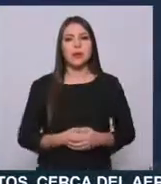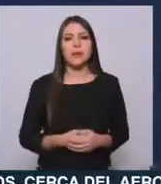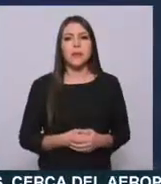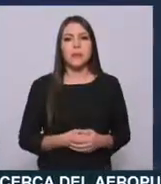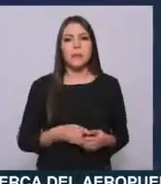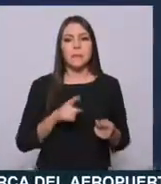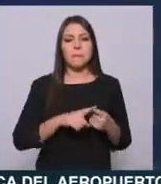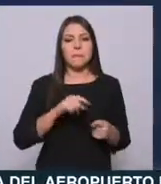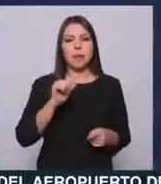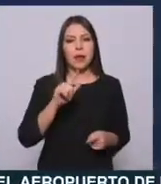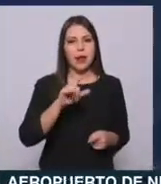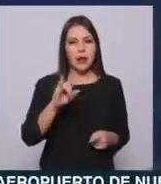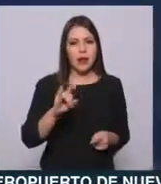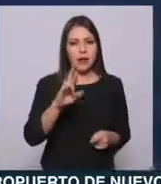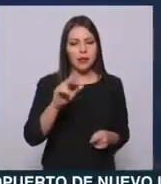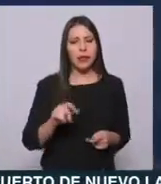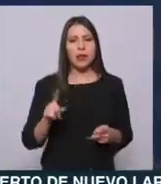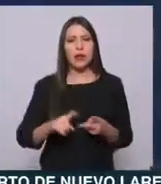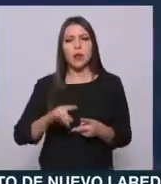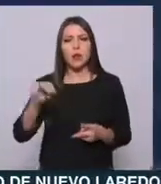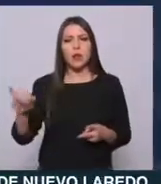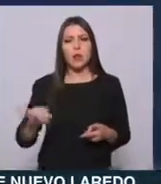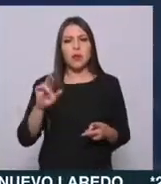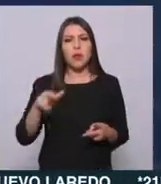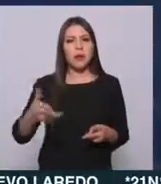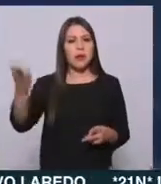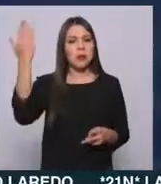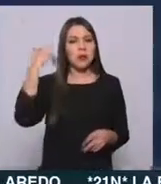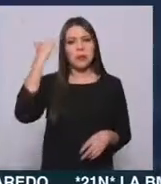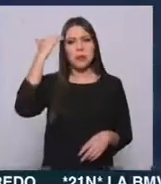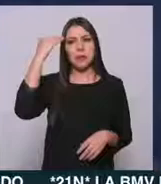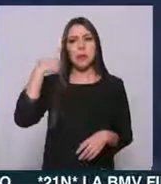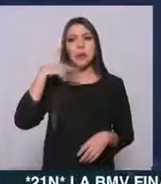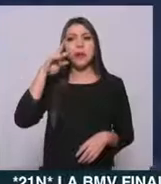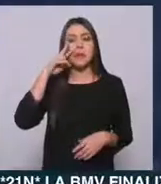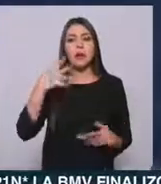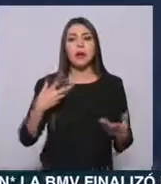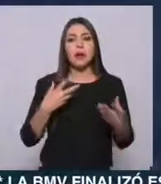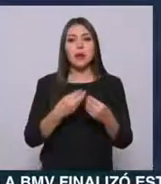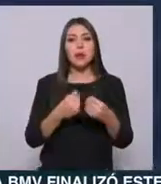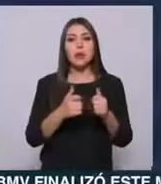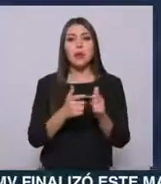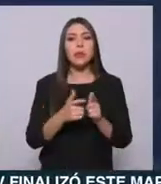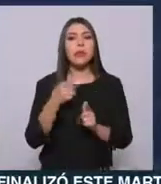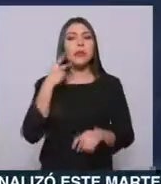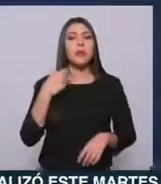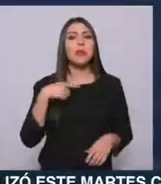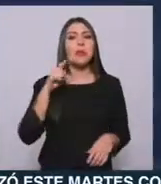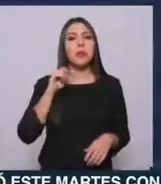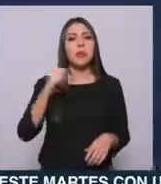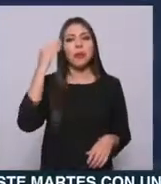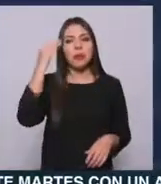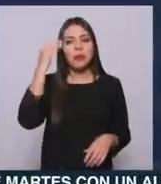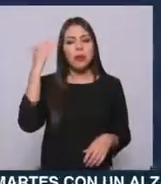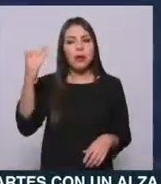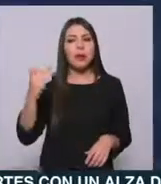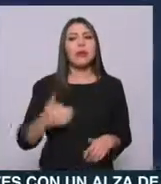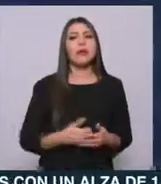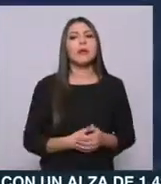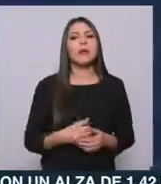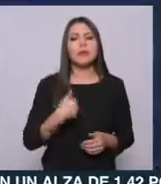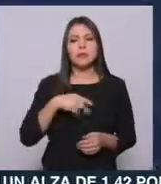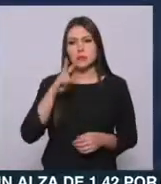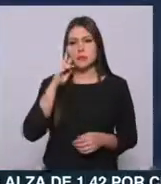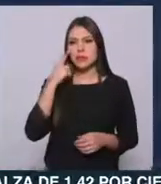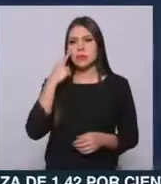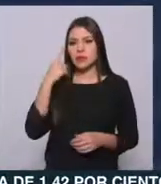Juan Cepeda, pues ya son compañeros que tenía rato yo sin observarlos en la vida partidaria, en la vida activa. Los vimos en el tema del Frente por